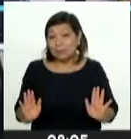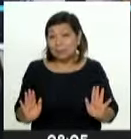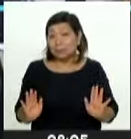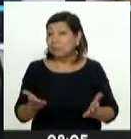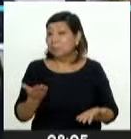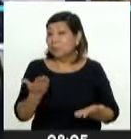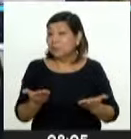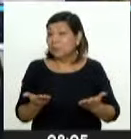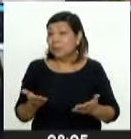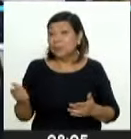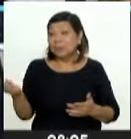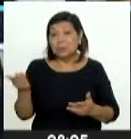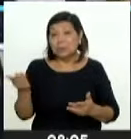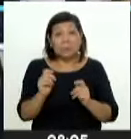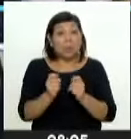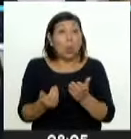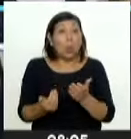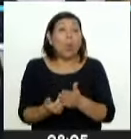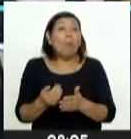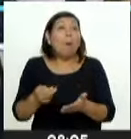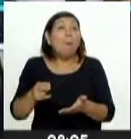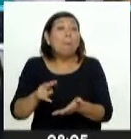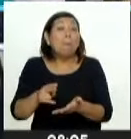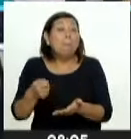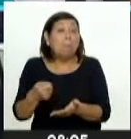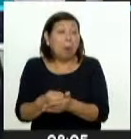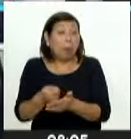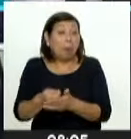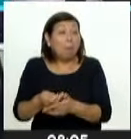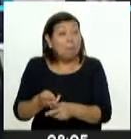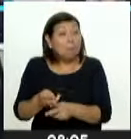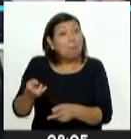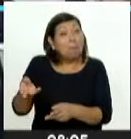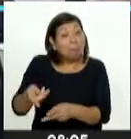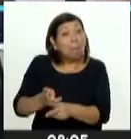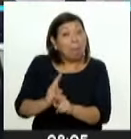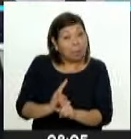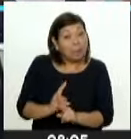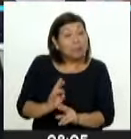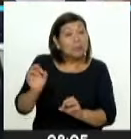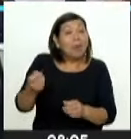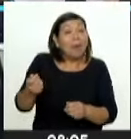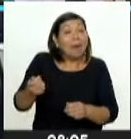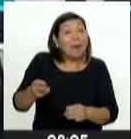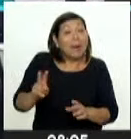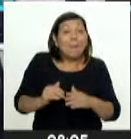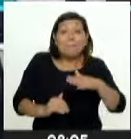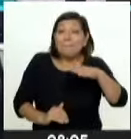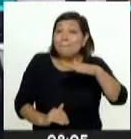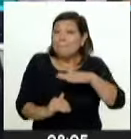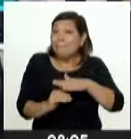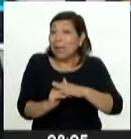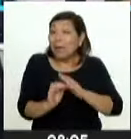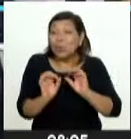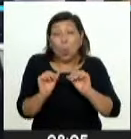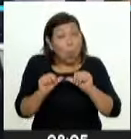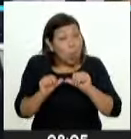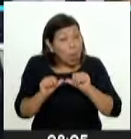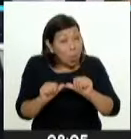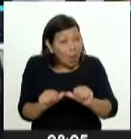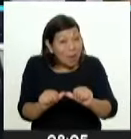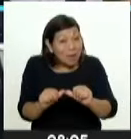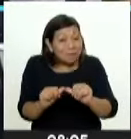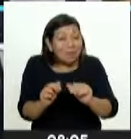de repente vienen y te dicen, oye, te ofrezco un nuevo préstamo para que pates el otro, lo que se llama la compra de deuda, ahí sí puede cambiar la tasa, ¿no? Pero si tú mantienes el préstamo